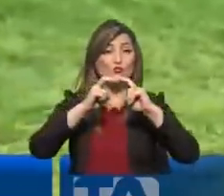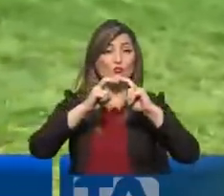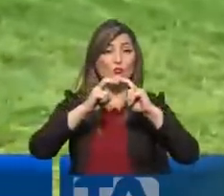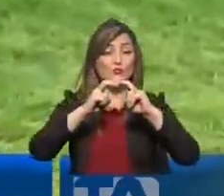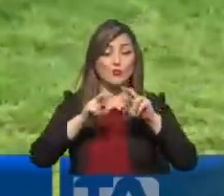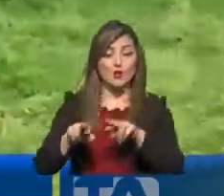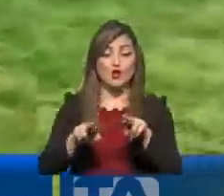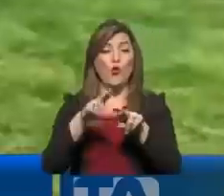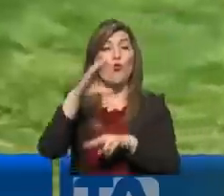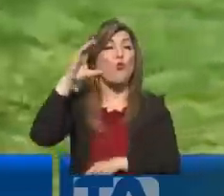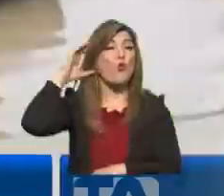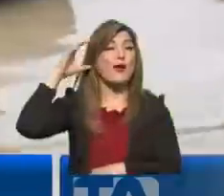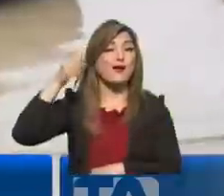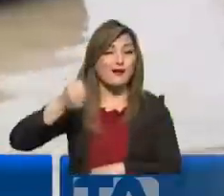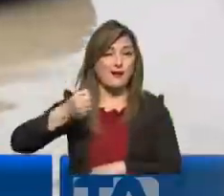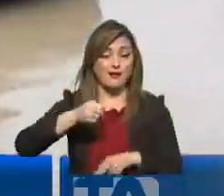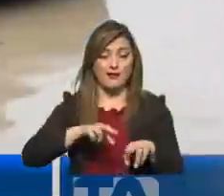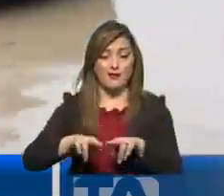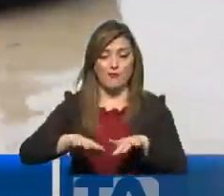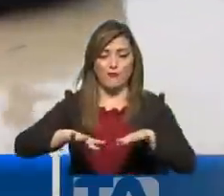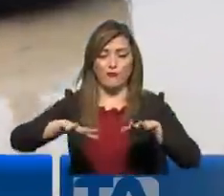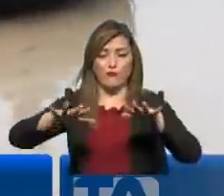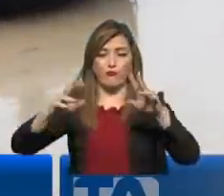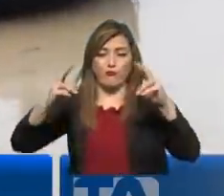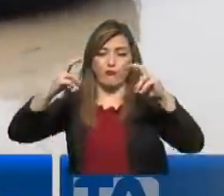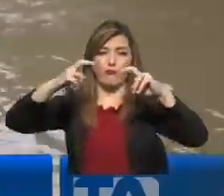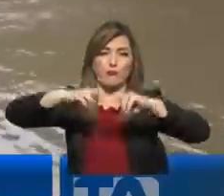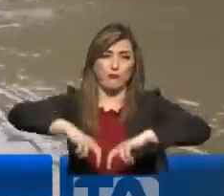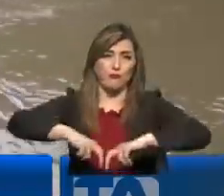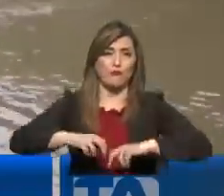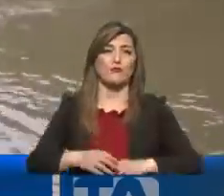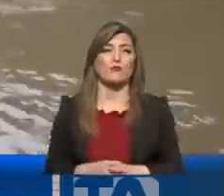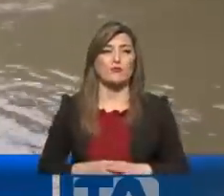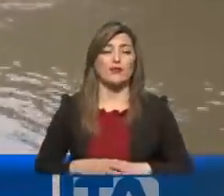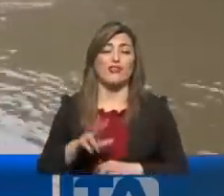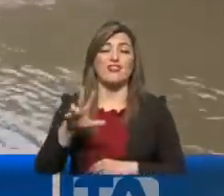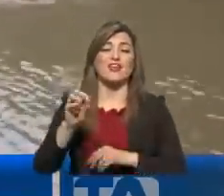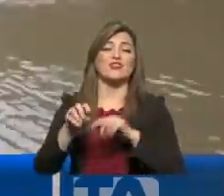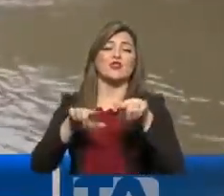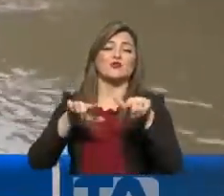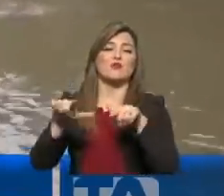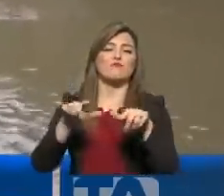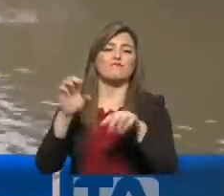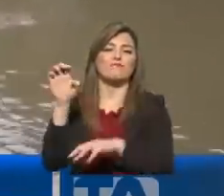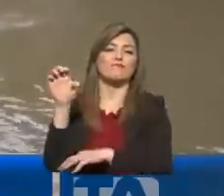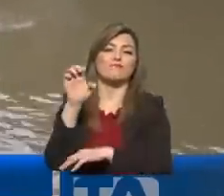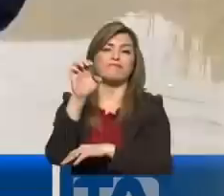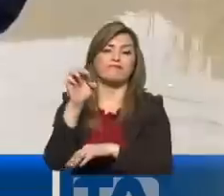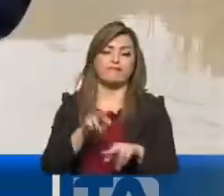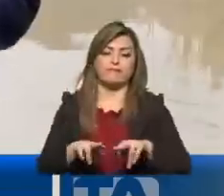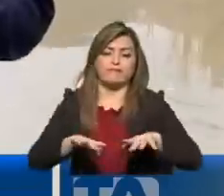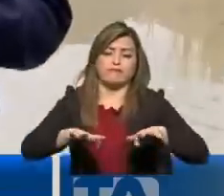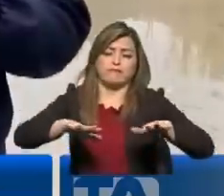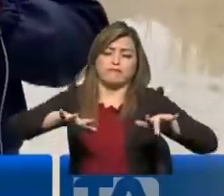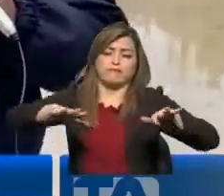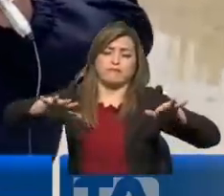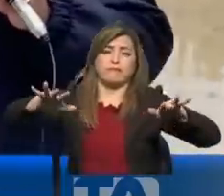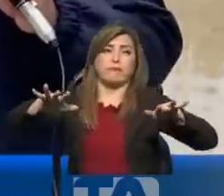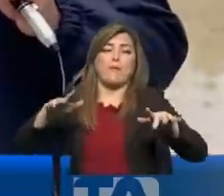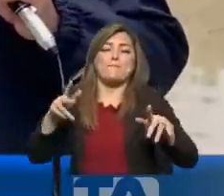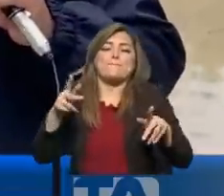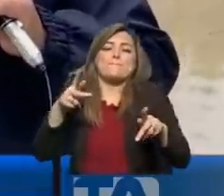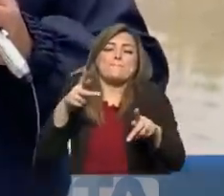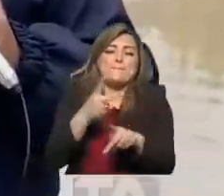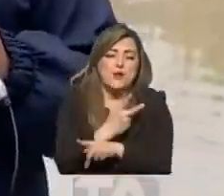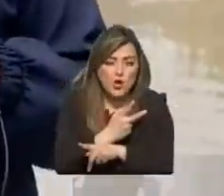Cuenca. En otros 30 puntos se registraron nuevamente emergencias por el desbordamiento de los ríos. La zona más crítica